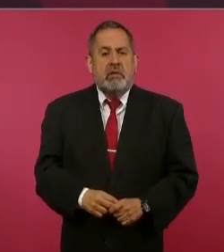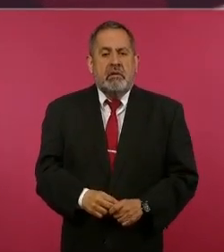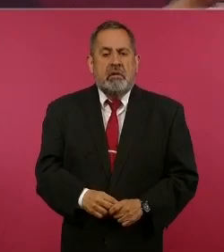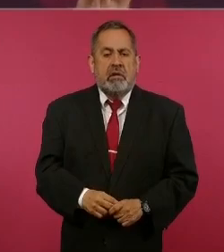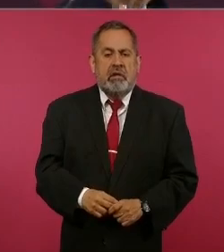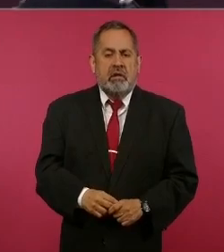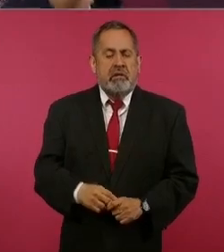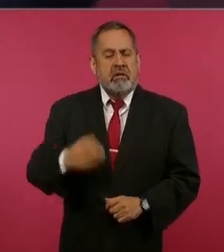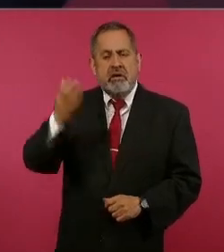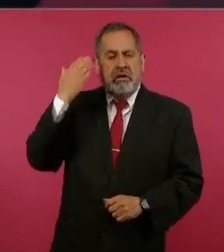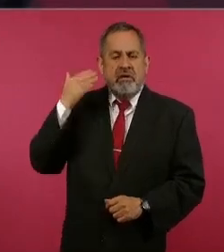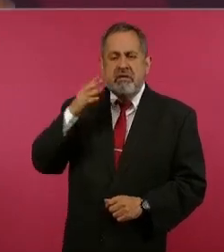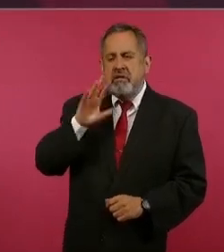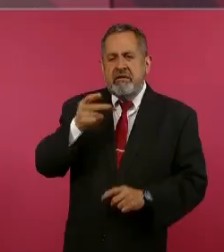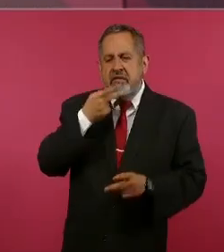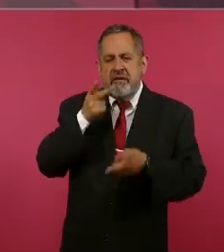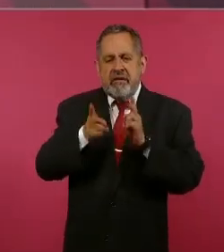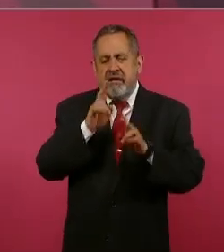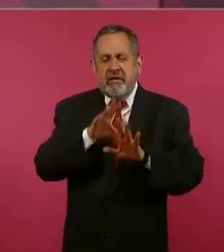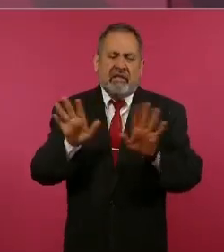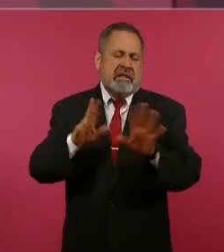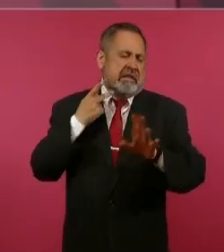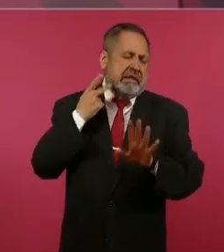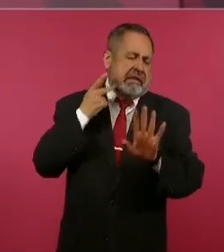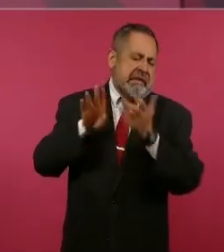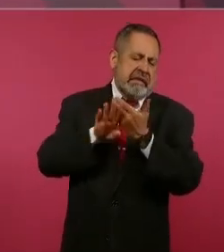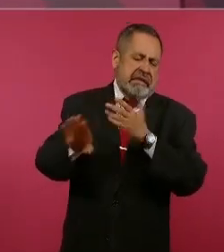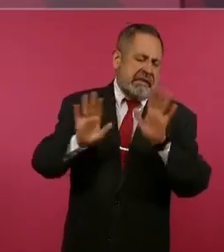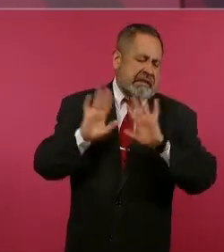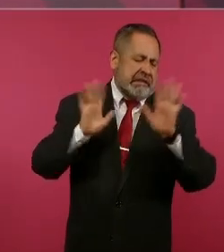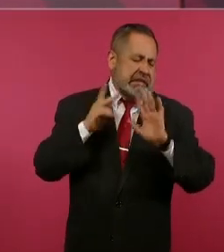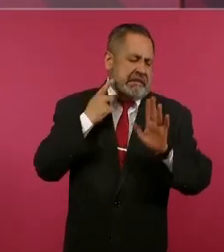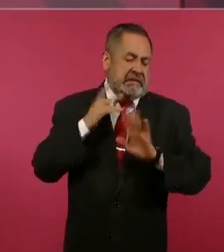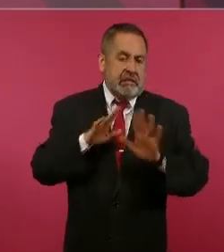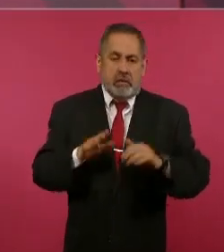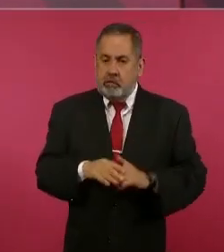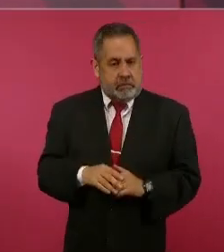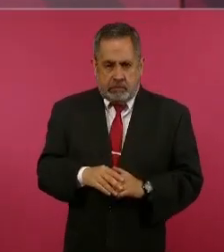Antes no. La política es asunto de los políticos.